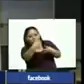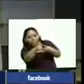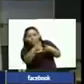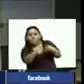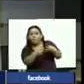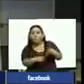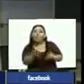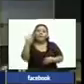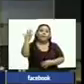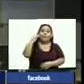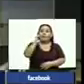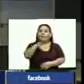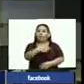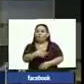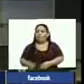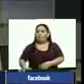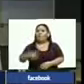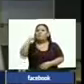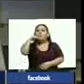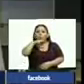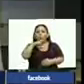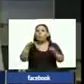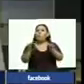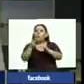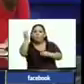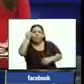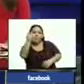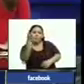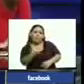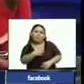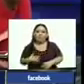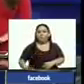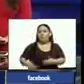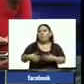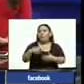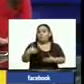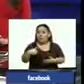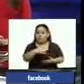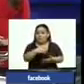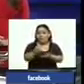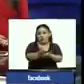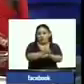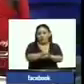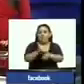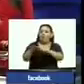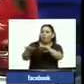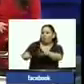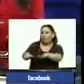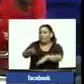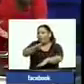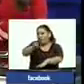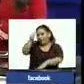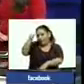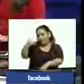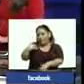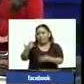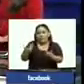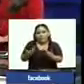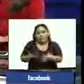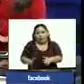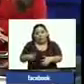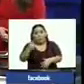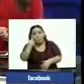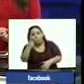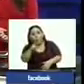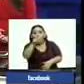lo que decía el presidente y también el ministro de Hacienda. Así es Tatiana, muchas gracias por tu reporte. De hecho tenemos la reacción vía